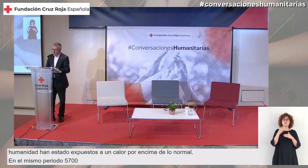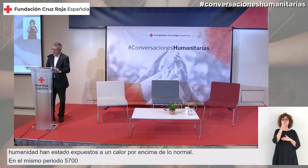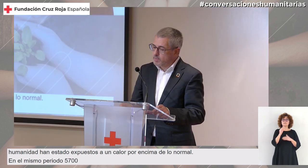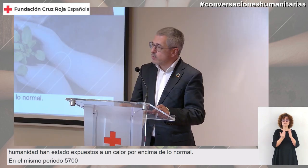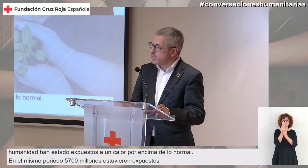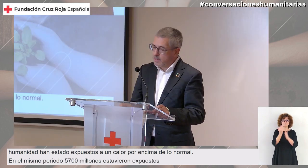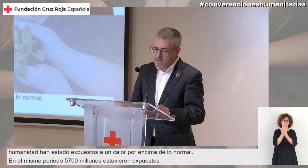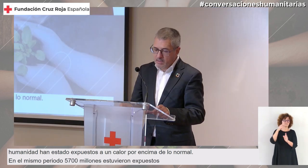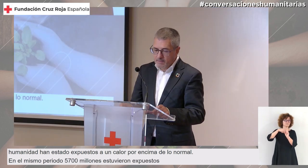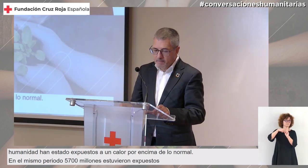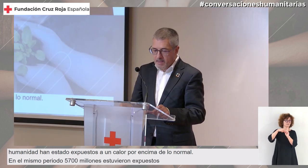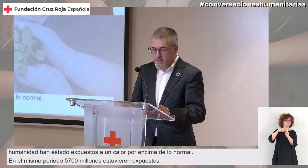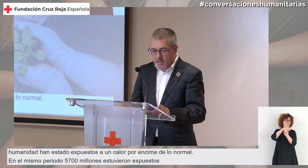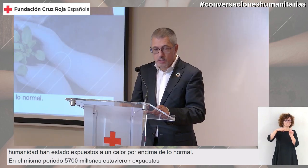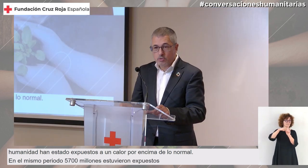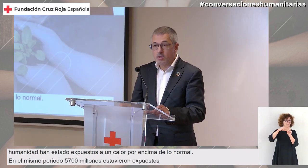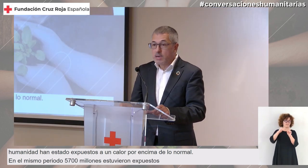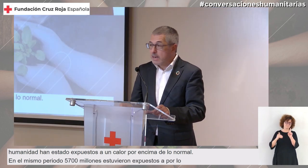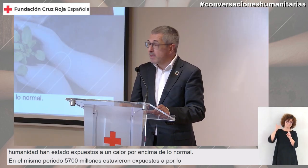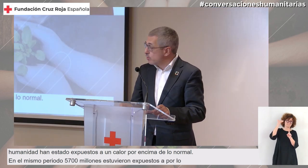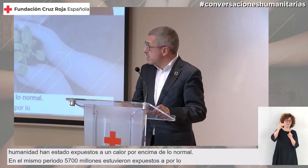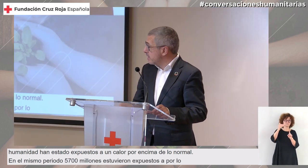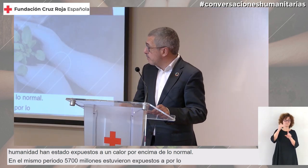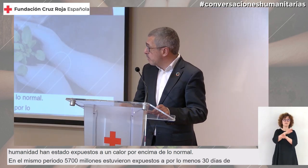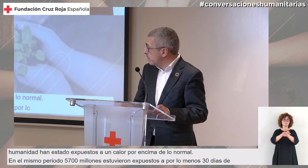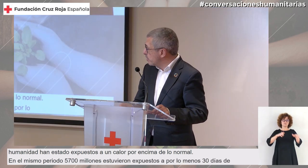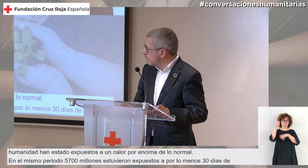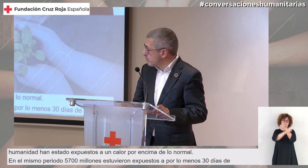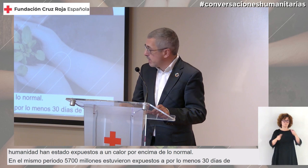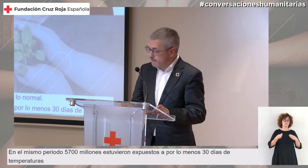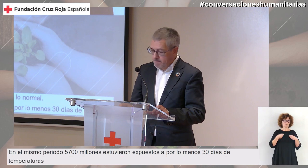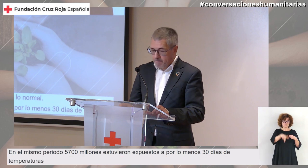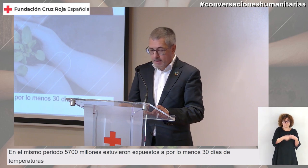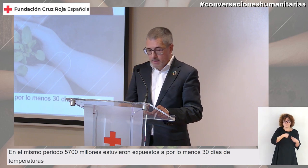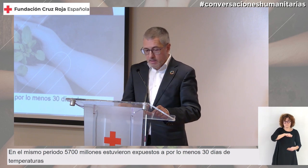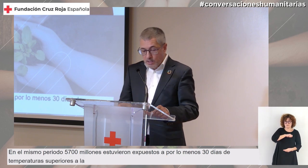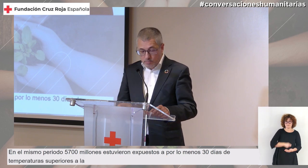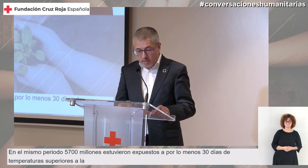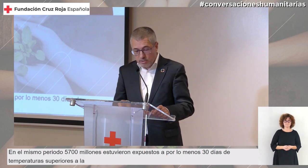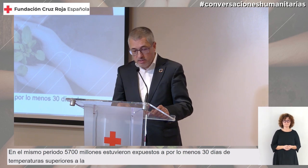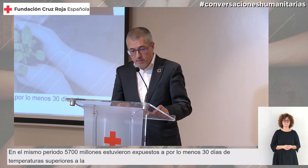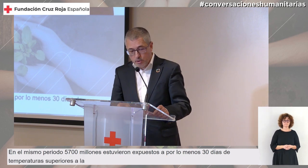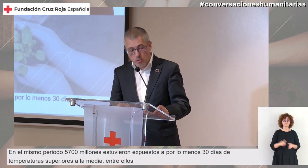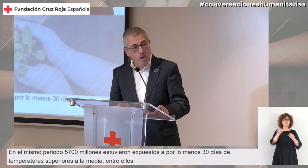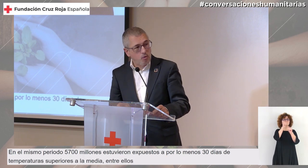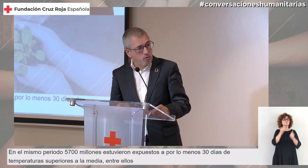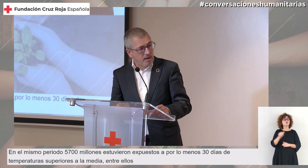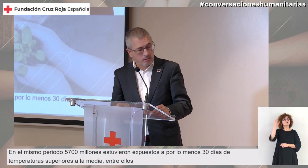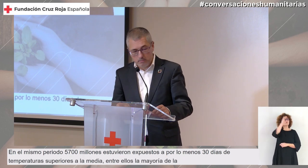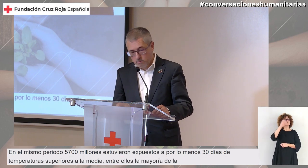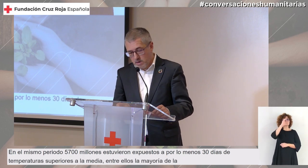temperaturas superiores a la media entre ellos la mayoría de la población Española y los modelos científicos no